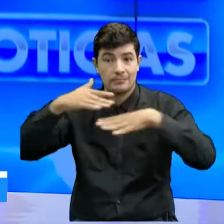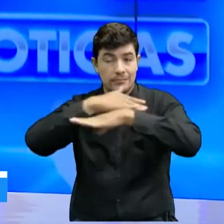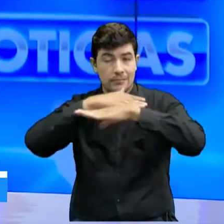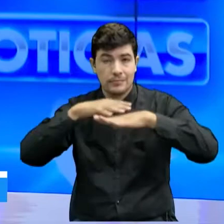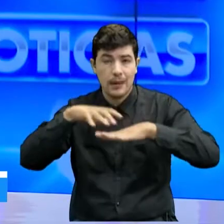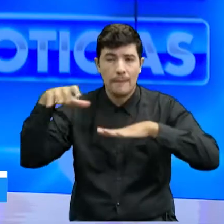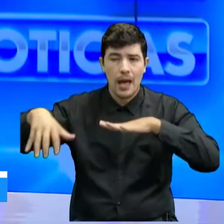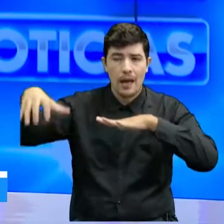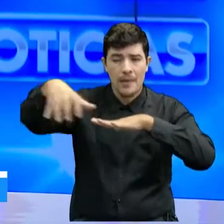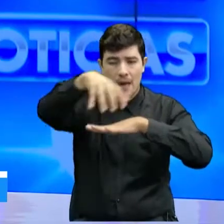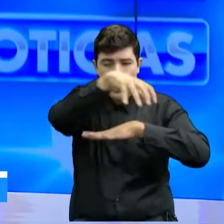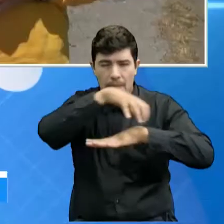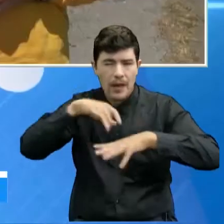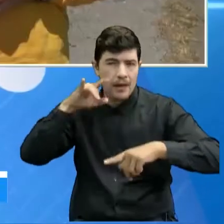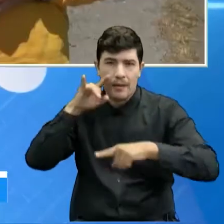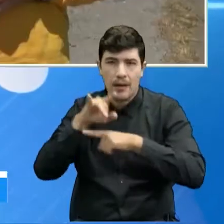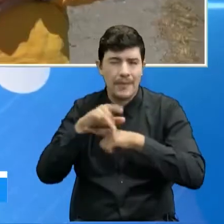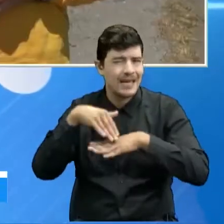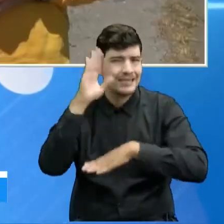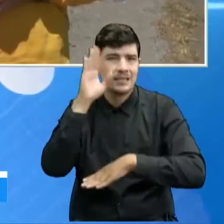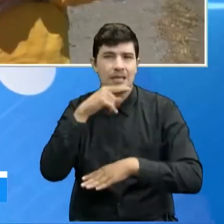festivos.